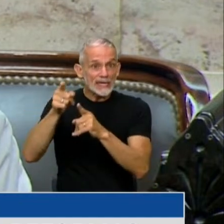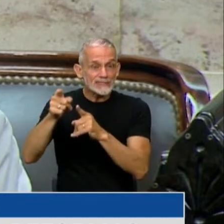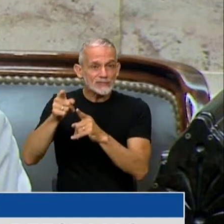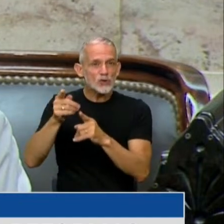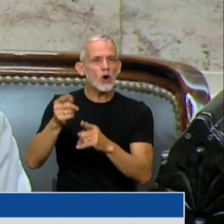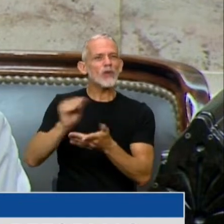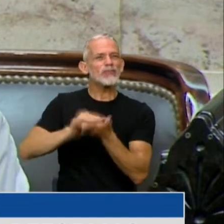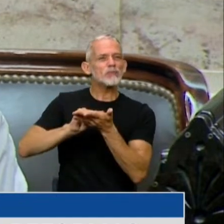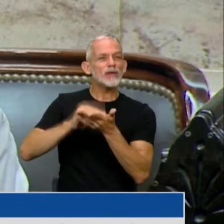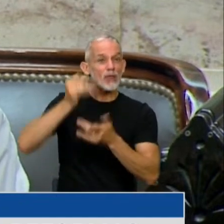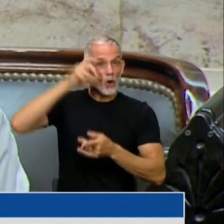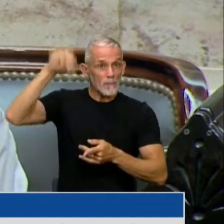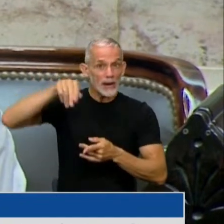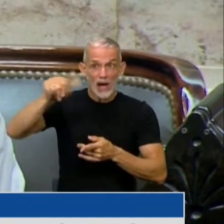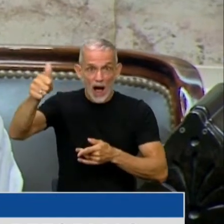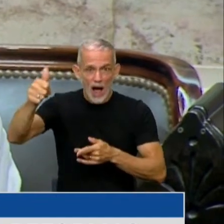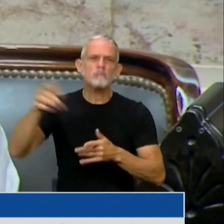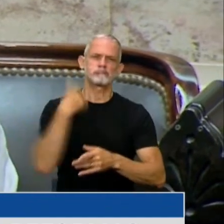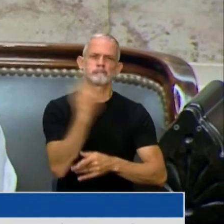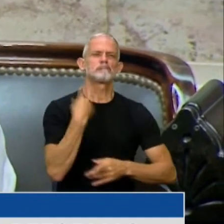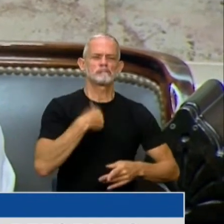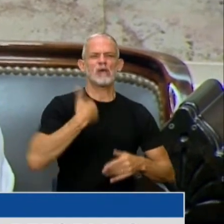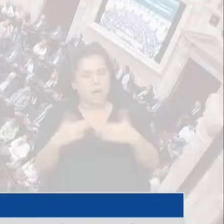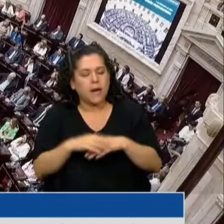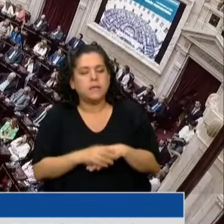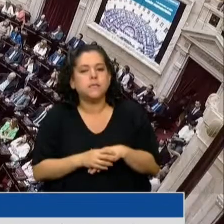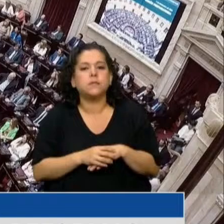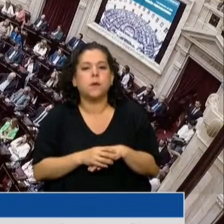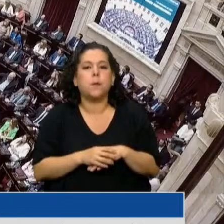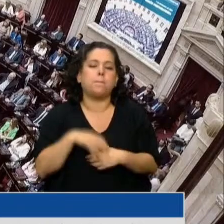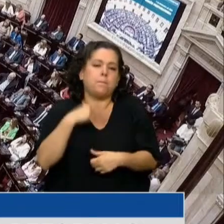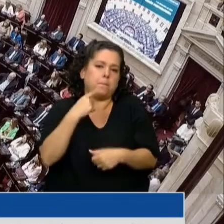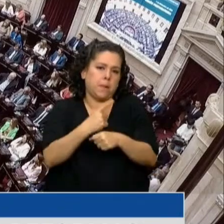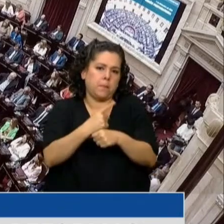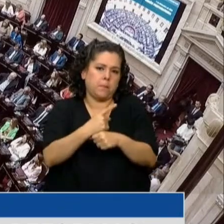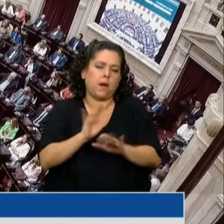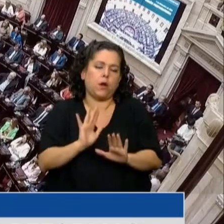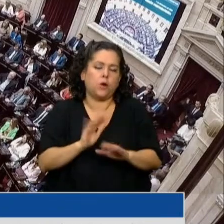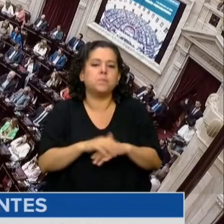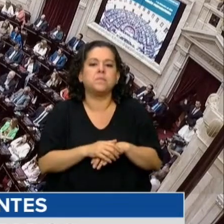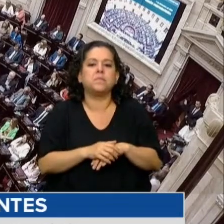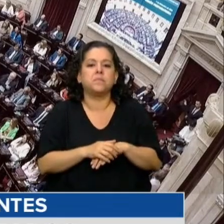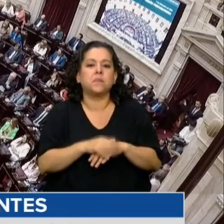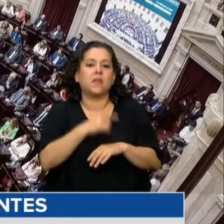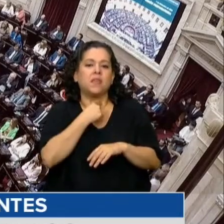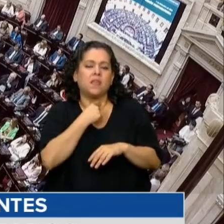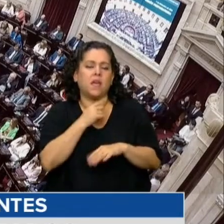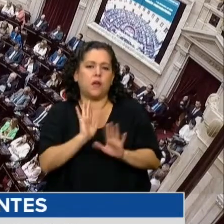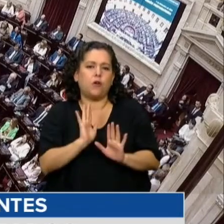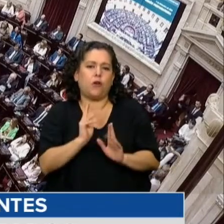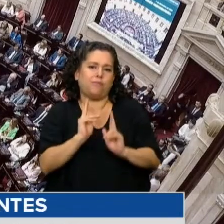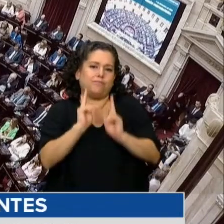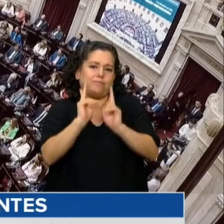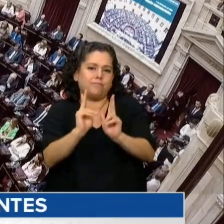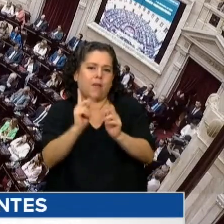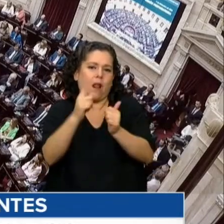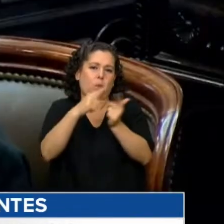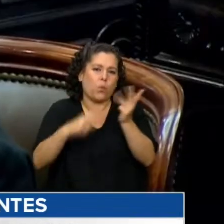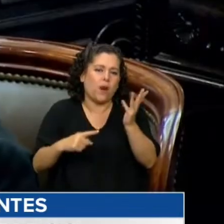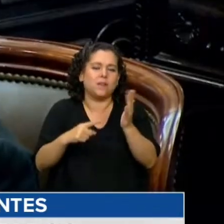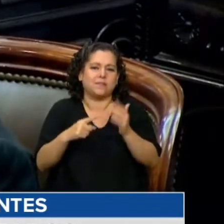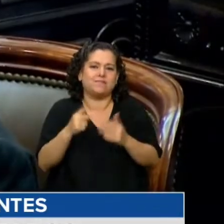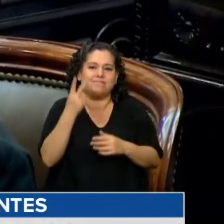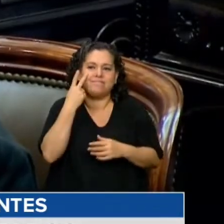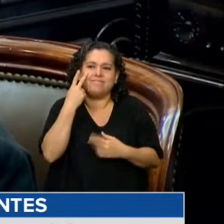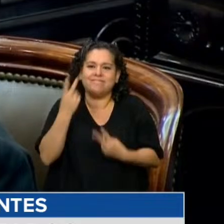del diputado Menem será el éxito de los argentinos. En primer lugar, quiero destacar algunas virtudes